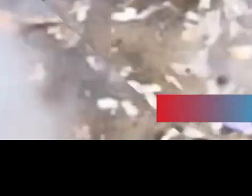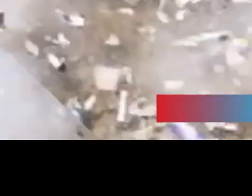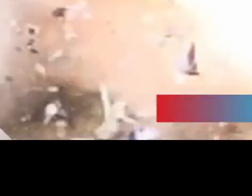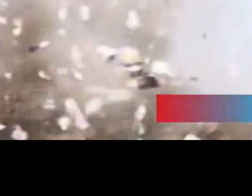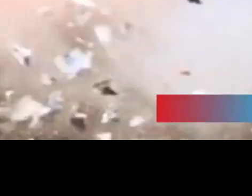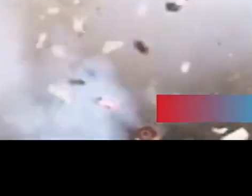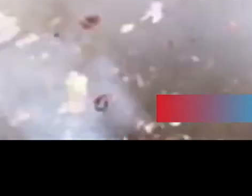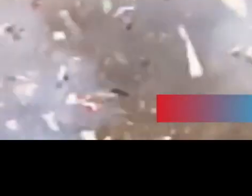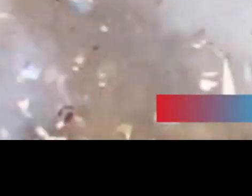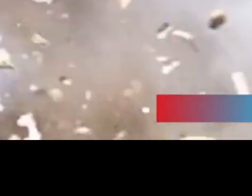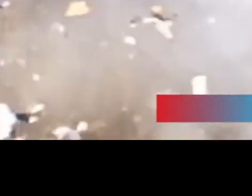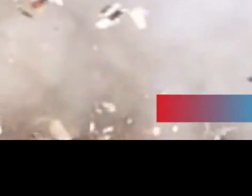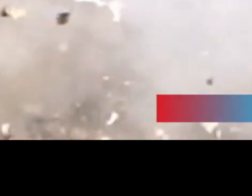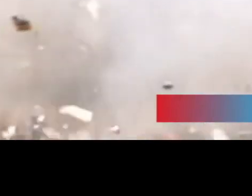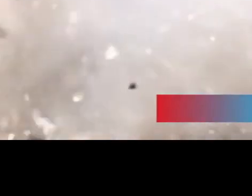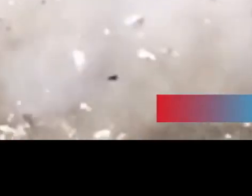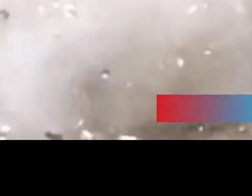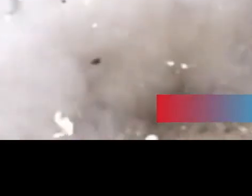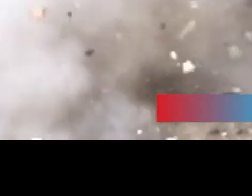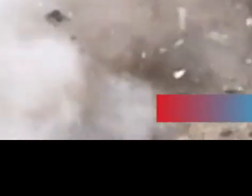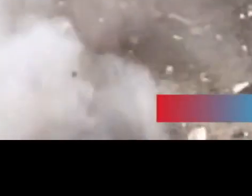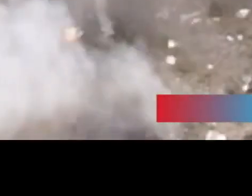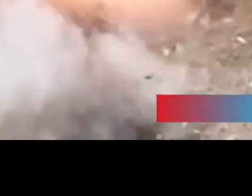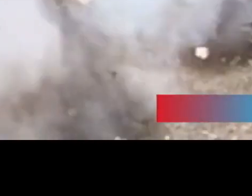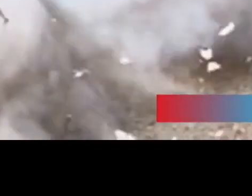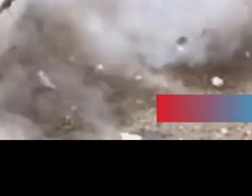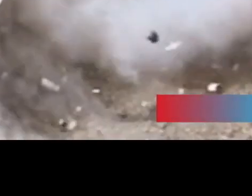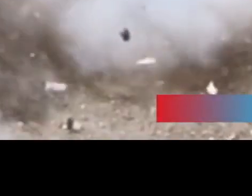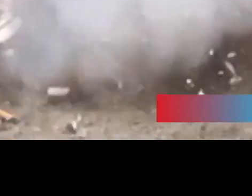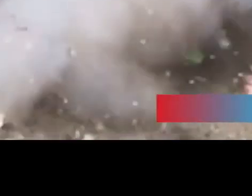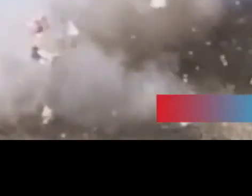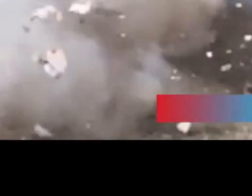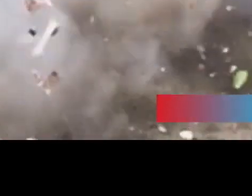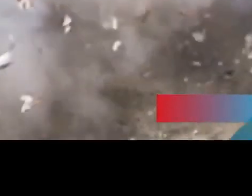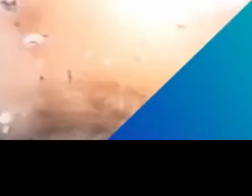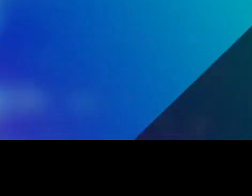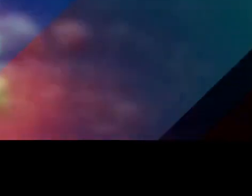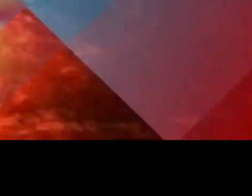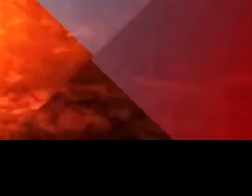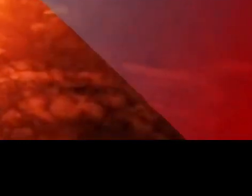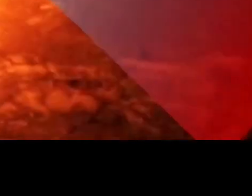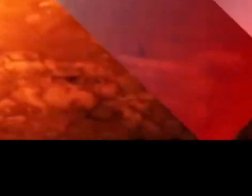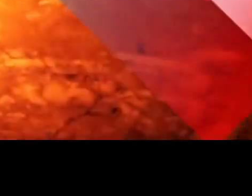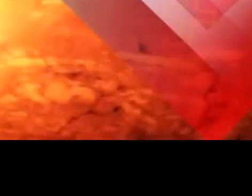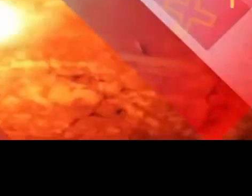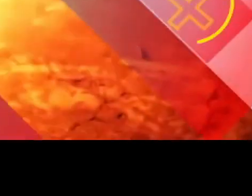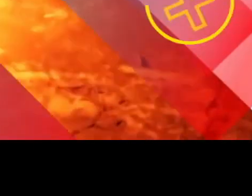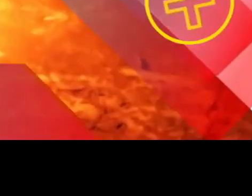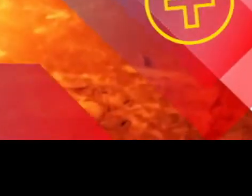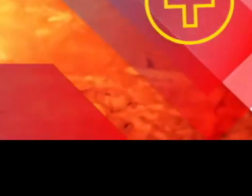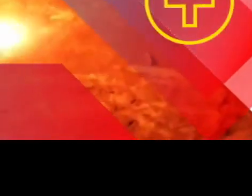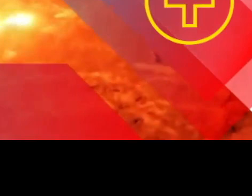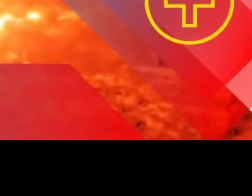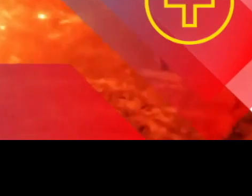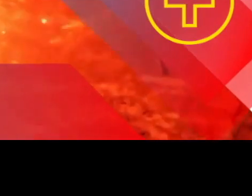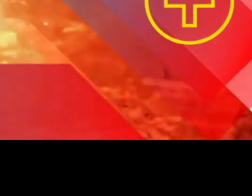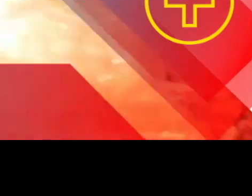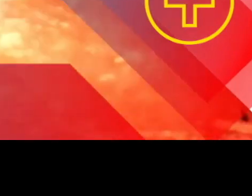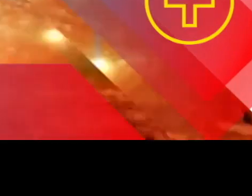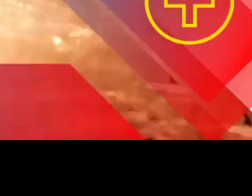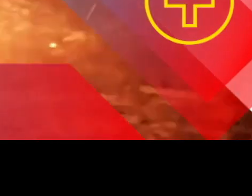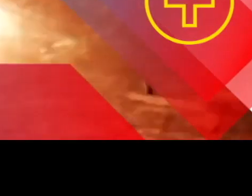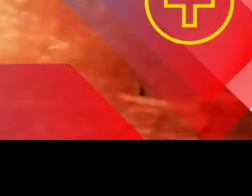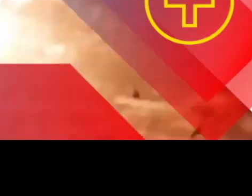ni guardarla cerca de espacios de alta temperatura como la cocina en los espacios donde se realicen actividades